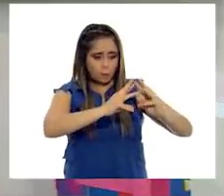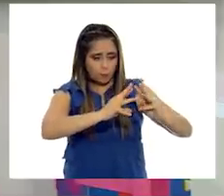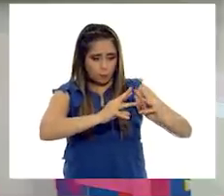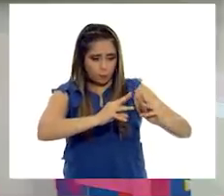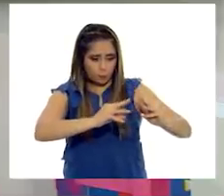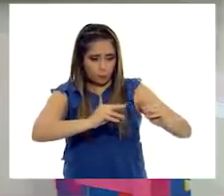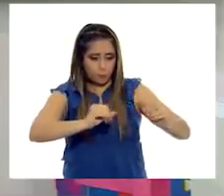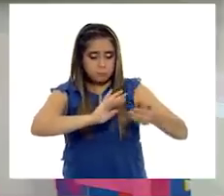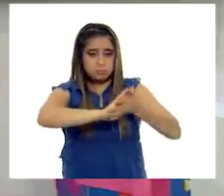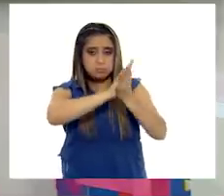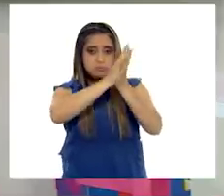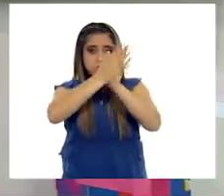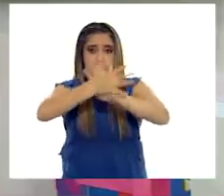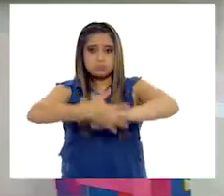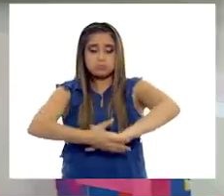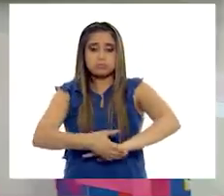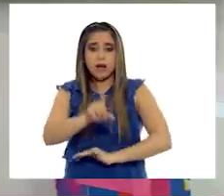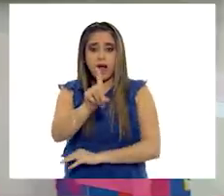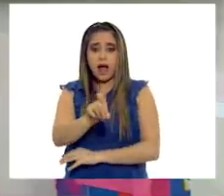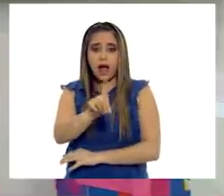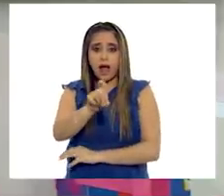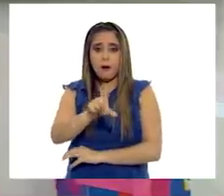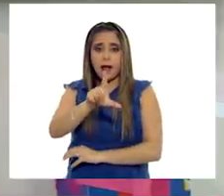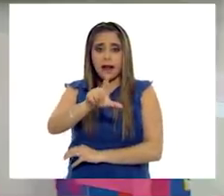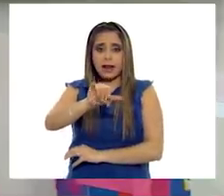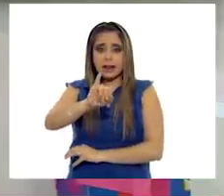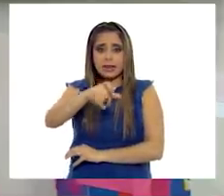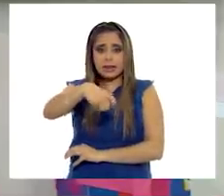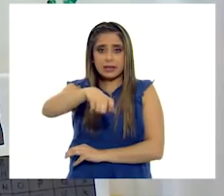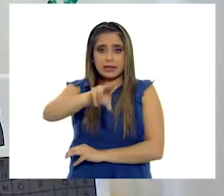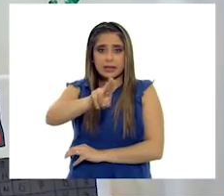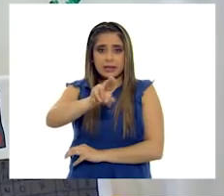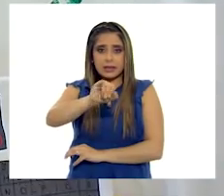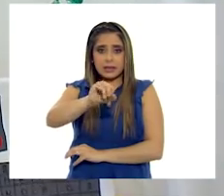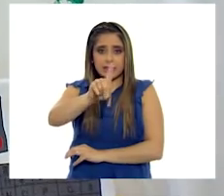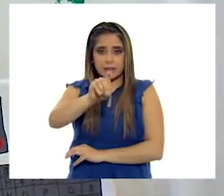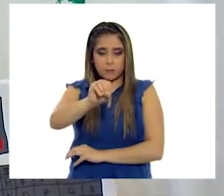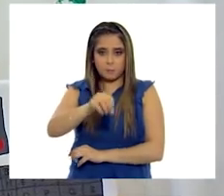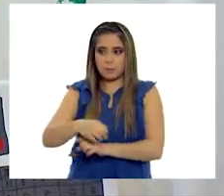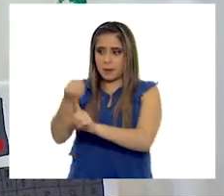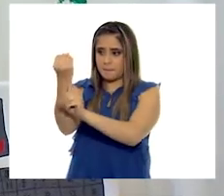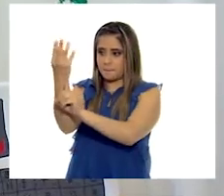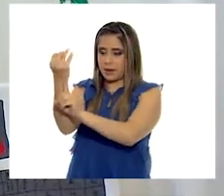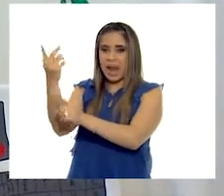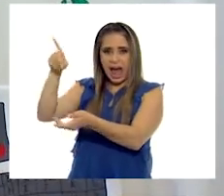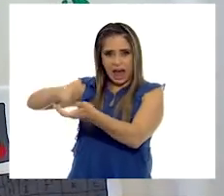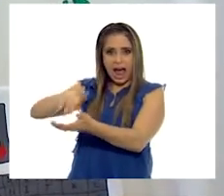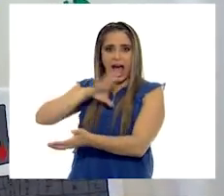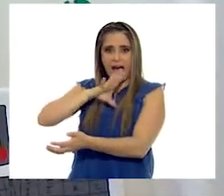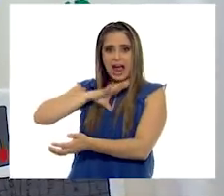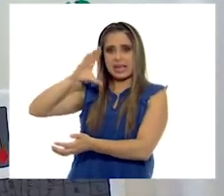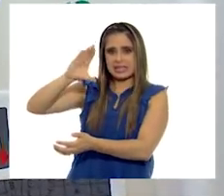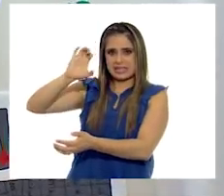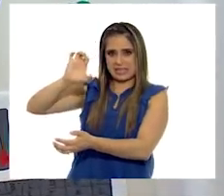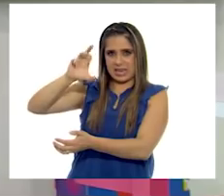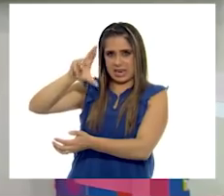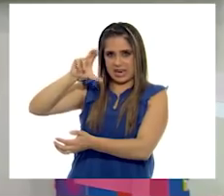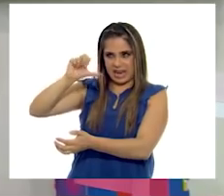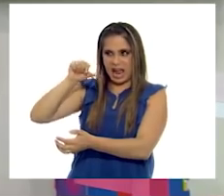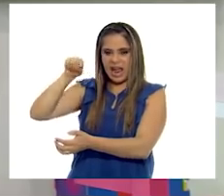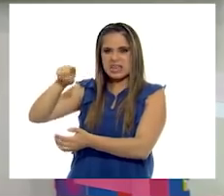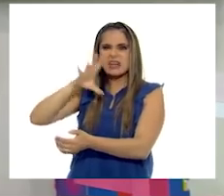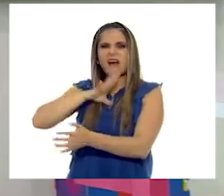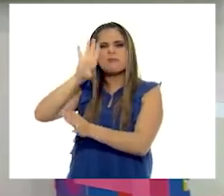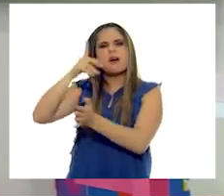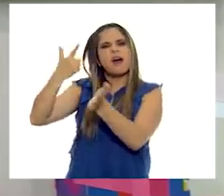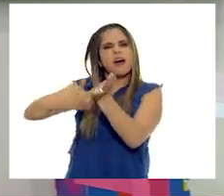se está volviendo un líquido. Líquido. Y la vela, como está hecha de parafina o cera, es un material grasoso, por lo cual